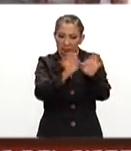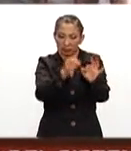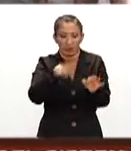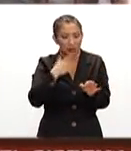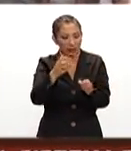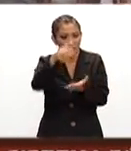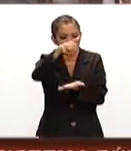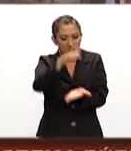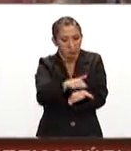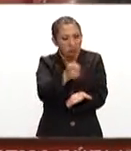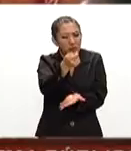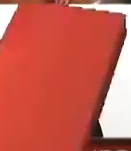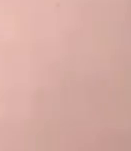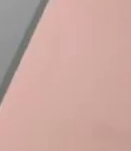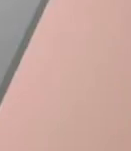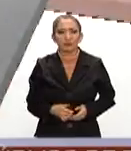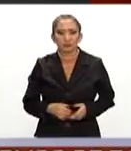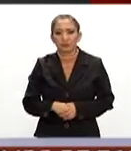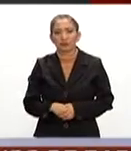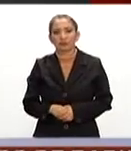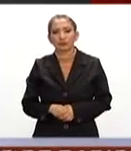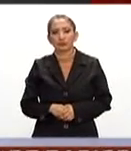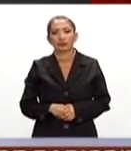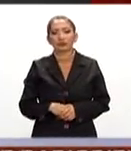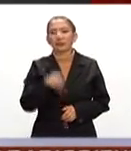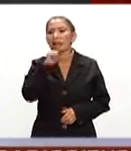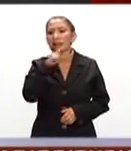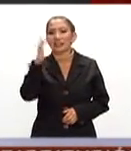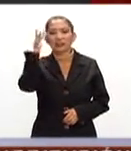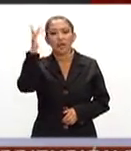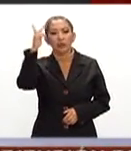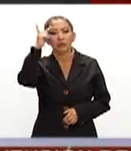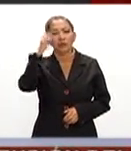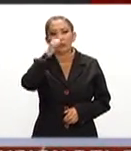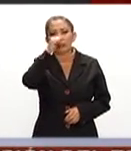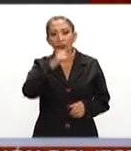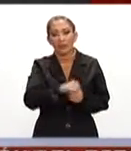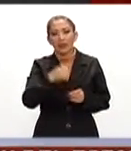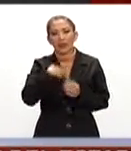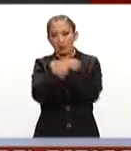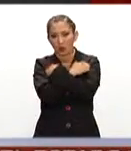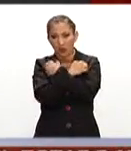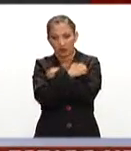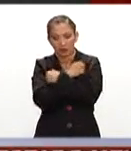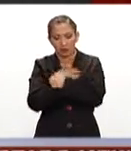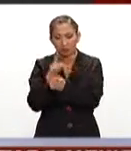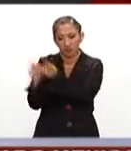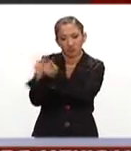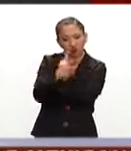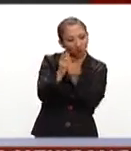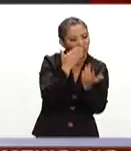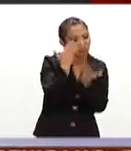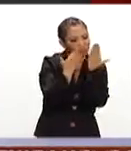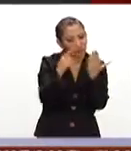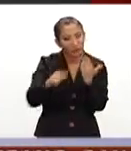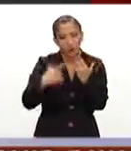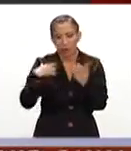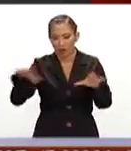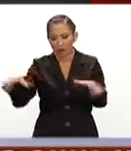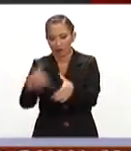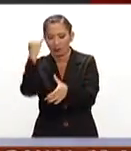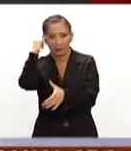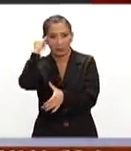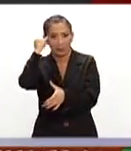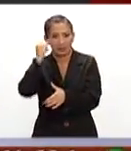tendrá recortes mínimos. También en San Luis Potosí, el secretario Aurelio Nuño convivió con estudiantes de una